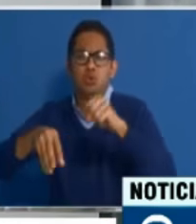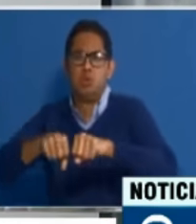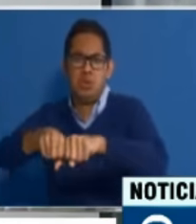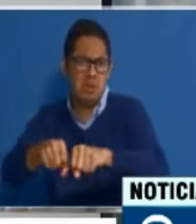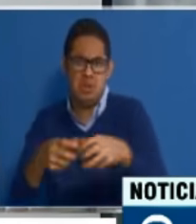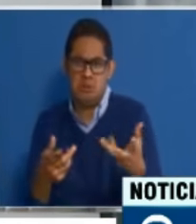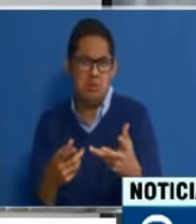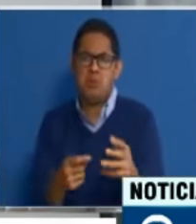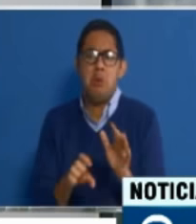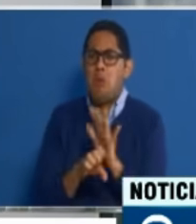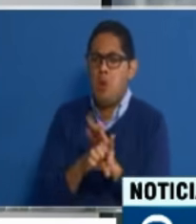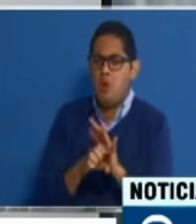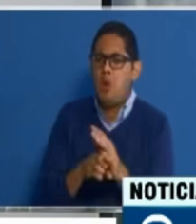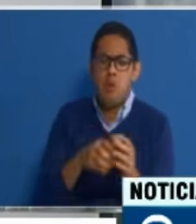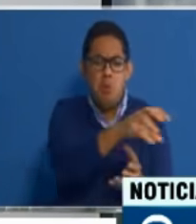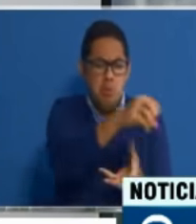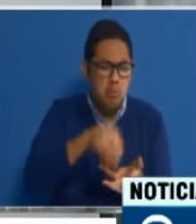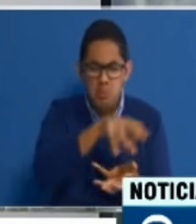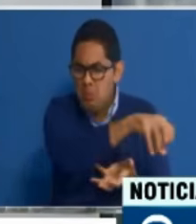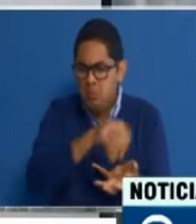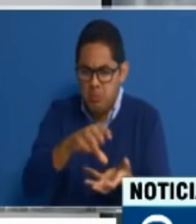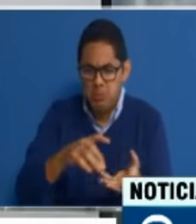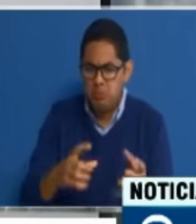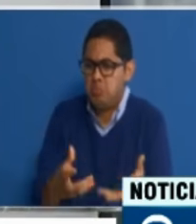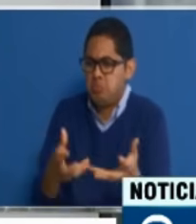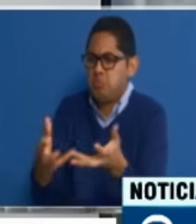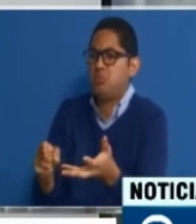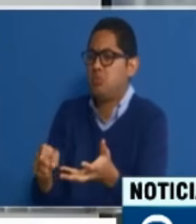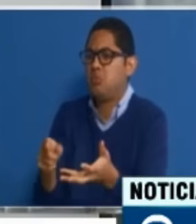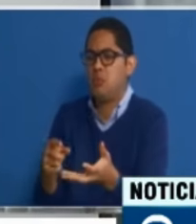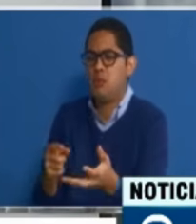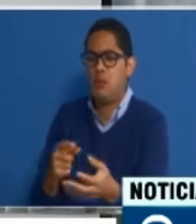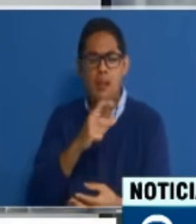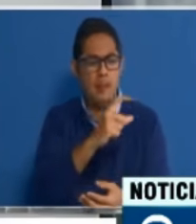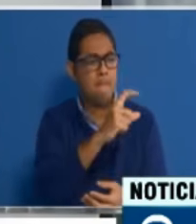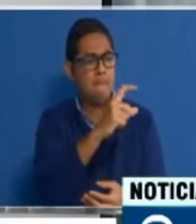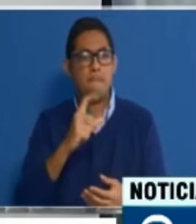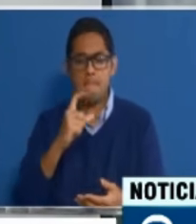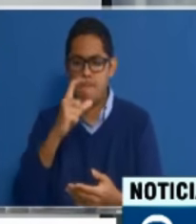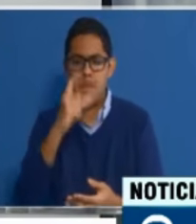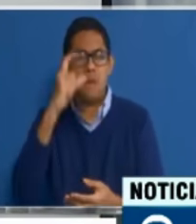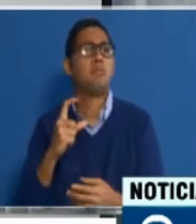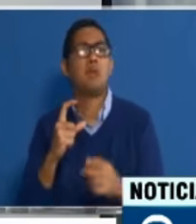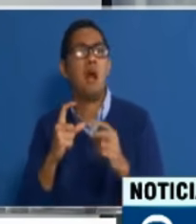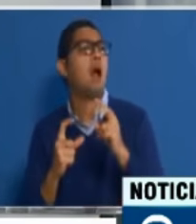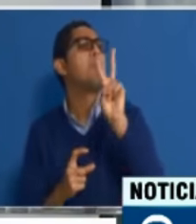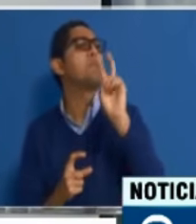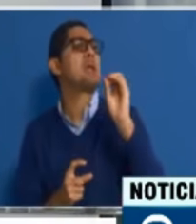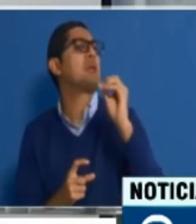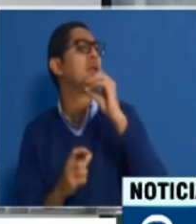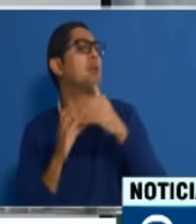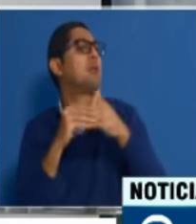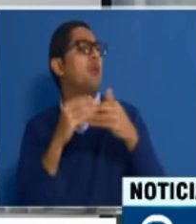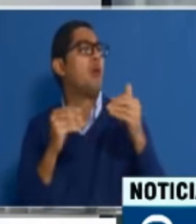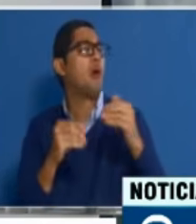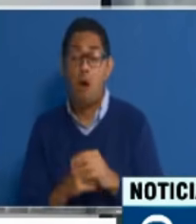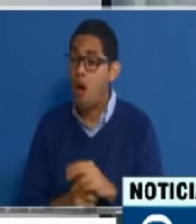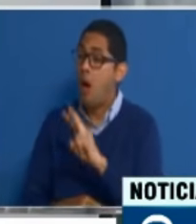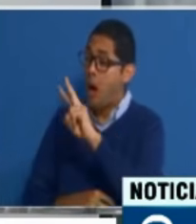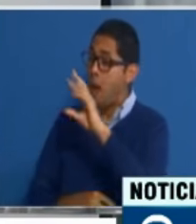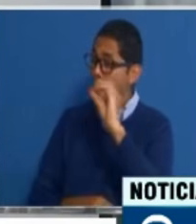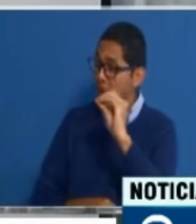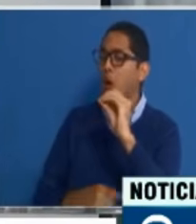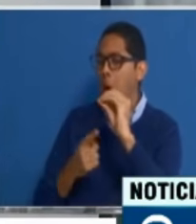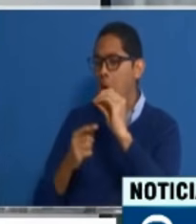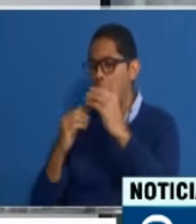utilizar 20 balboas. Y ahí te va dando, inclusive en la caja te va dando lo que has